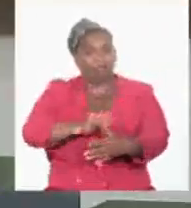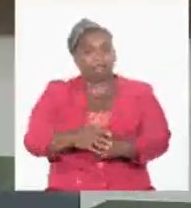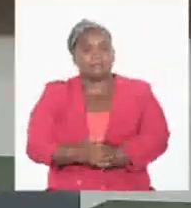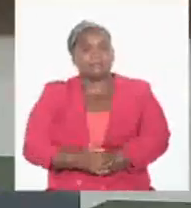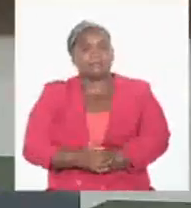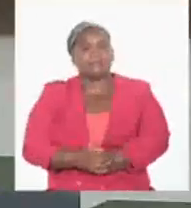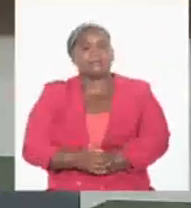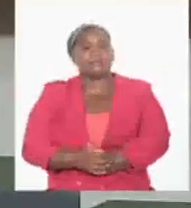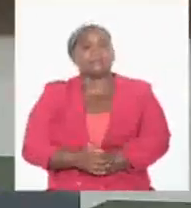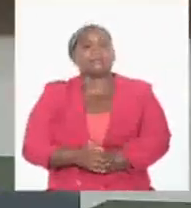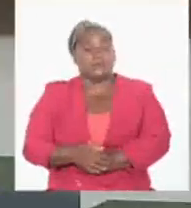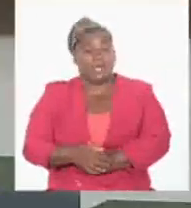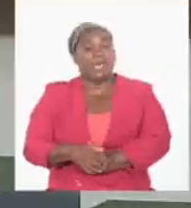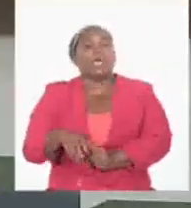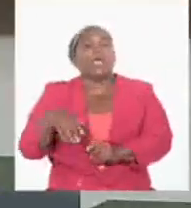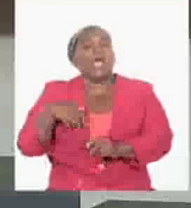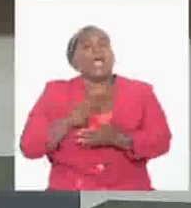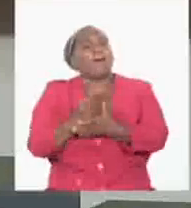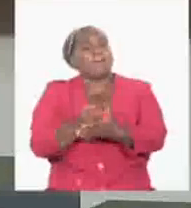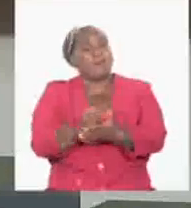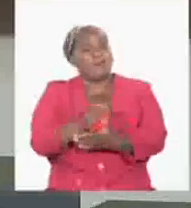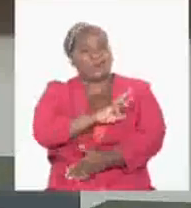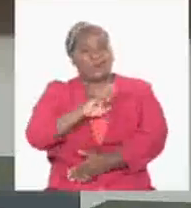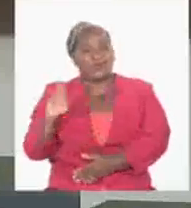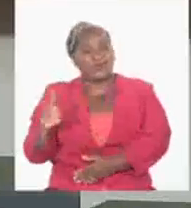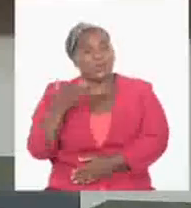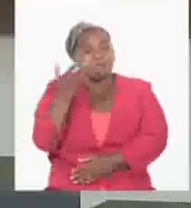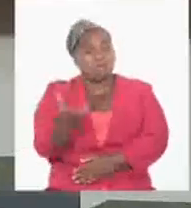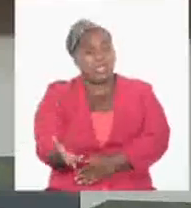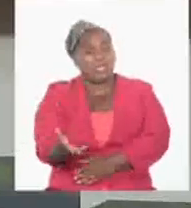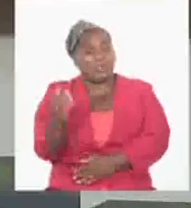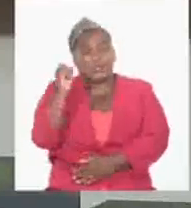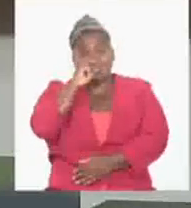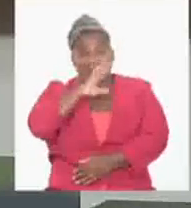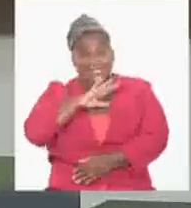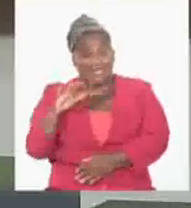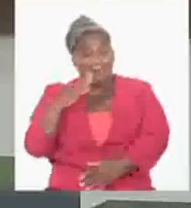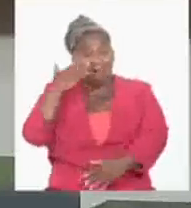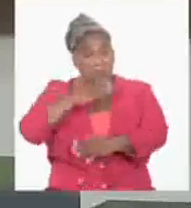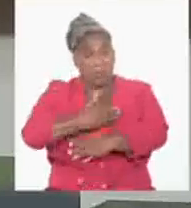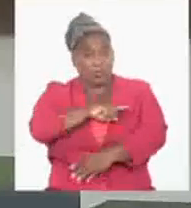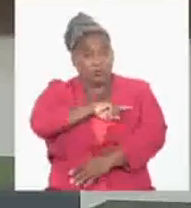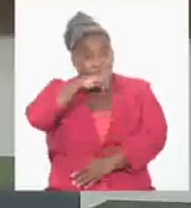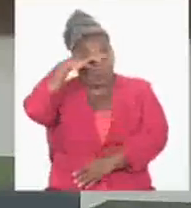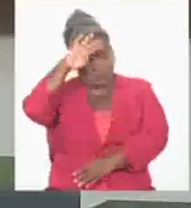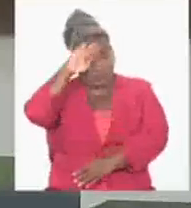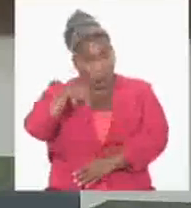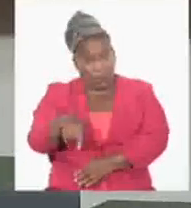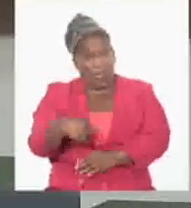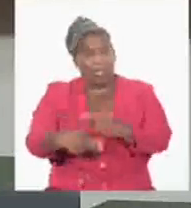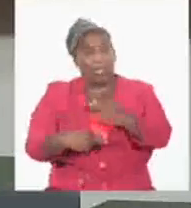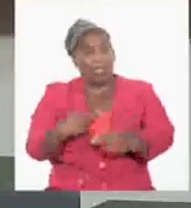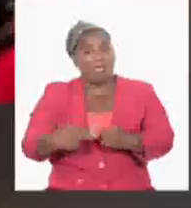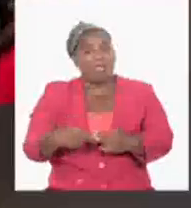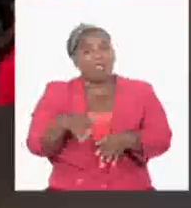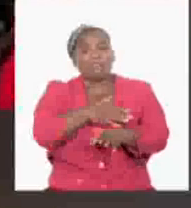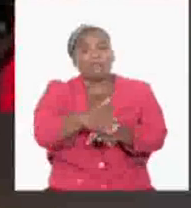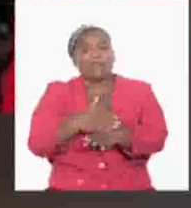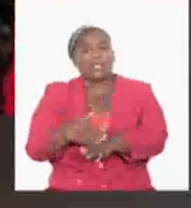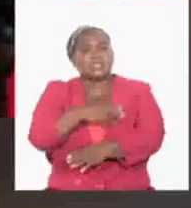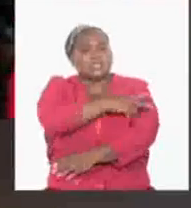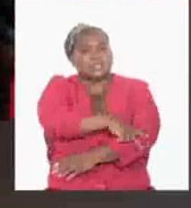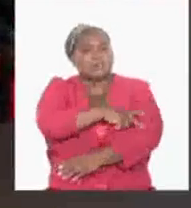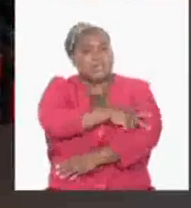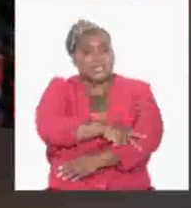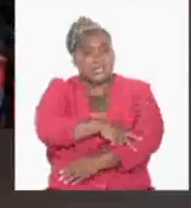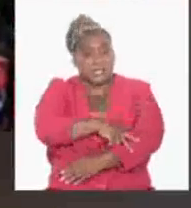Manifestaciones de apoyo a la revolución y en demanda del fin del bloqueo económico estadounidense contra Cuba se registraron en numerosos países. En